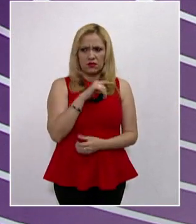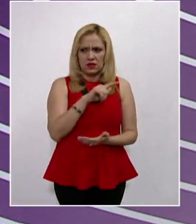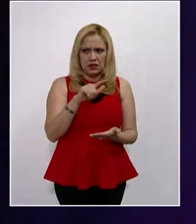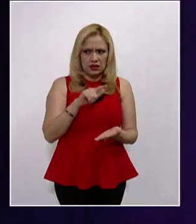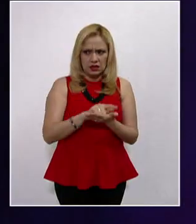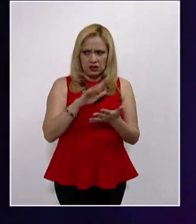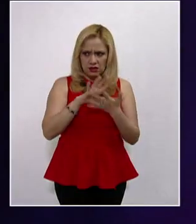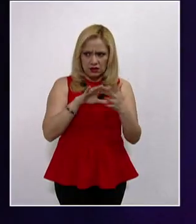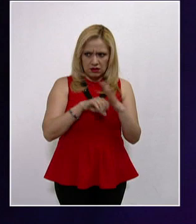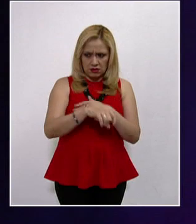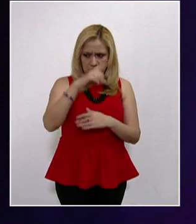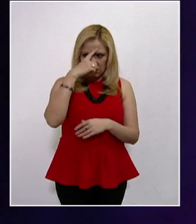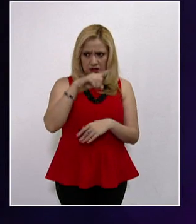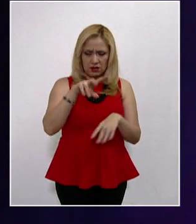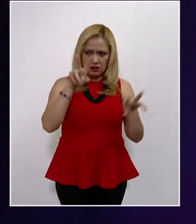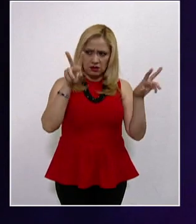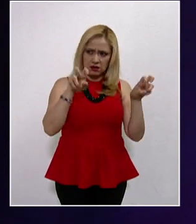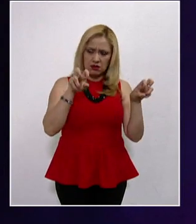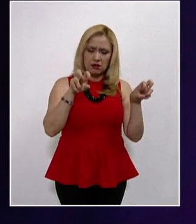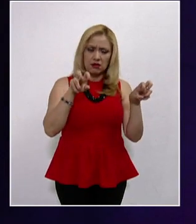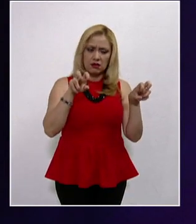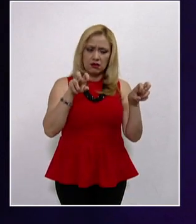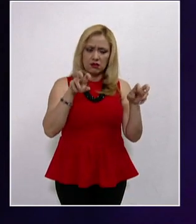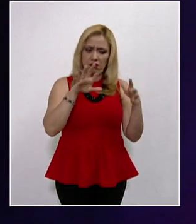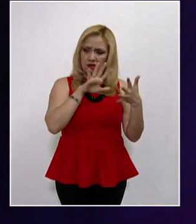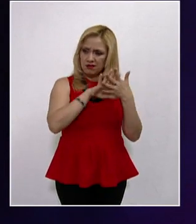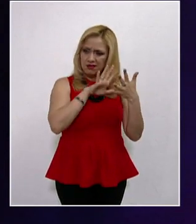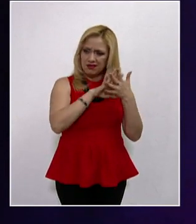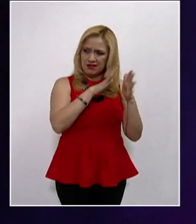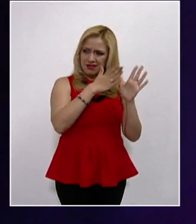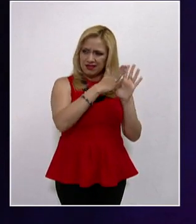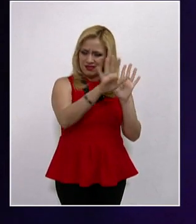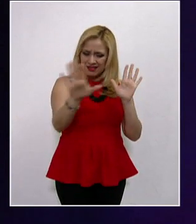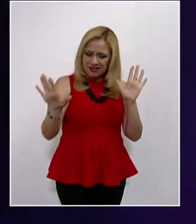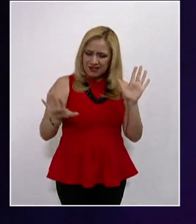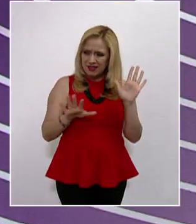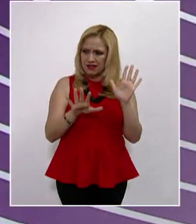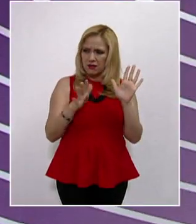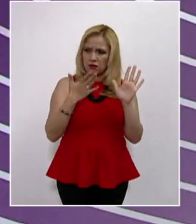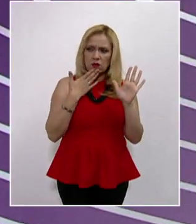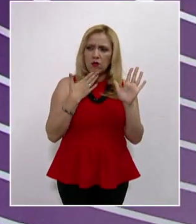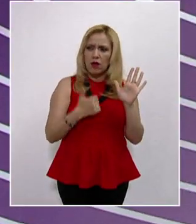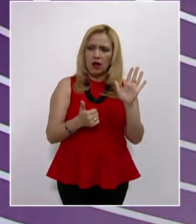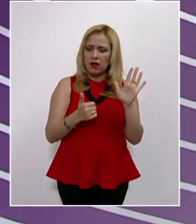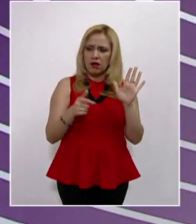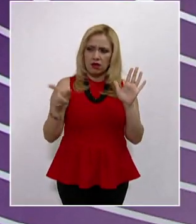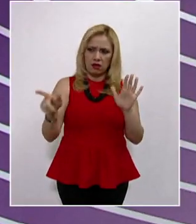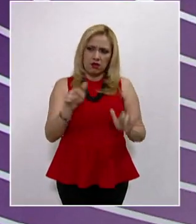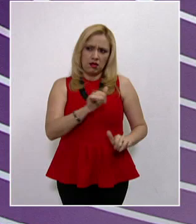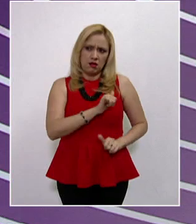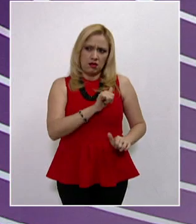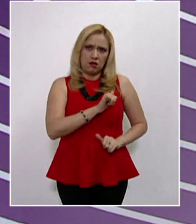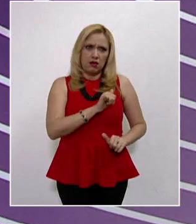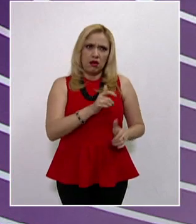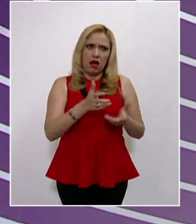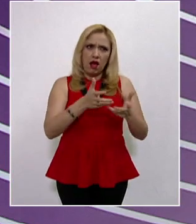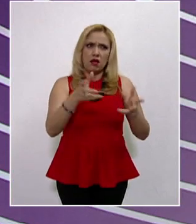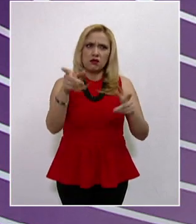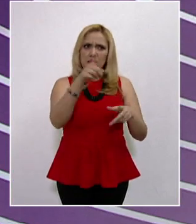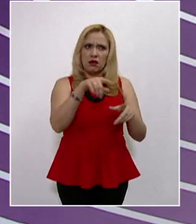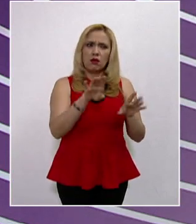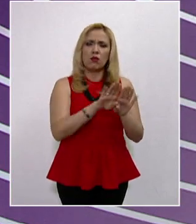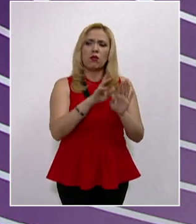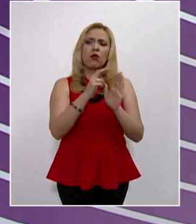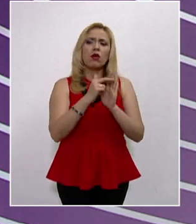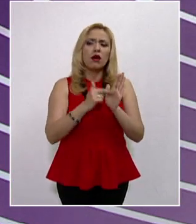procedimientos penales para el ámbito penal, o no había un marco normativo sobre la actuación del ejército en las calles. Este